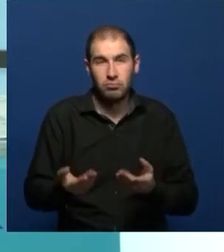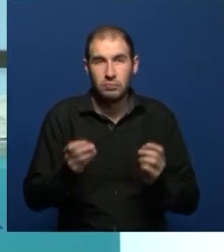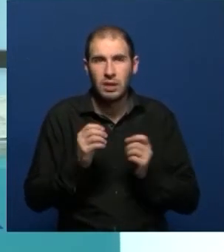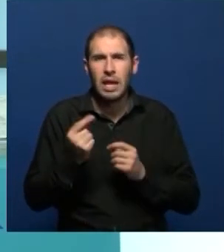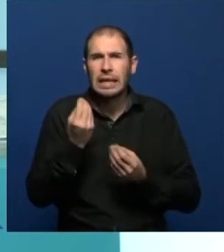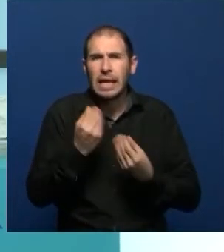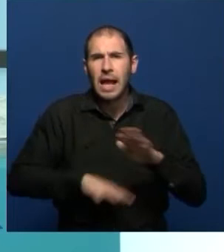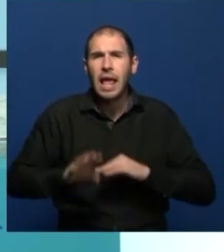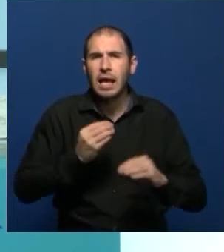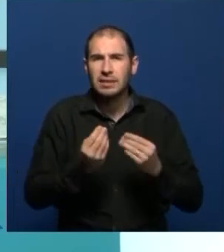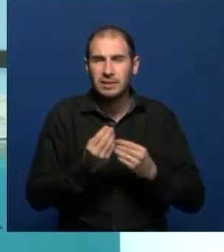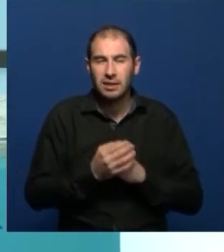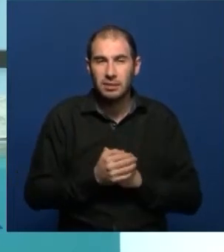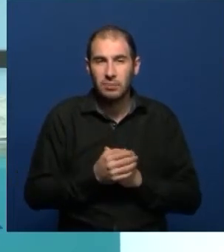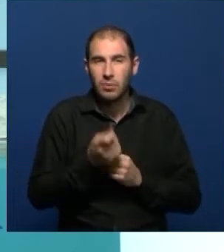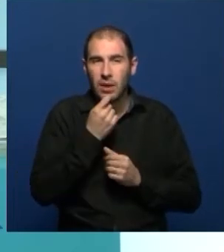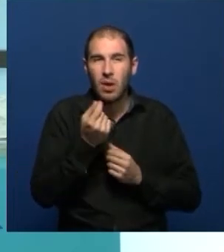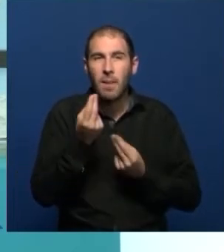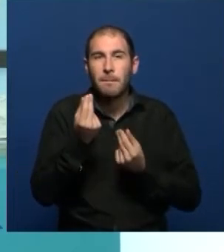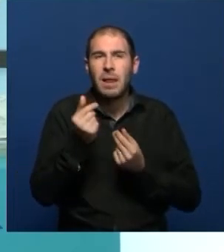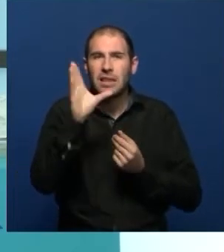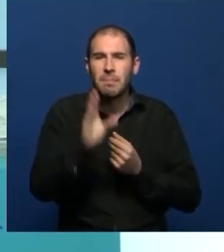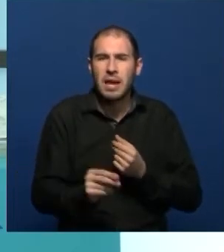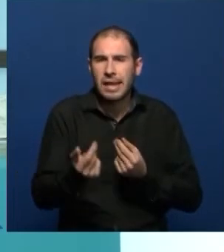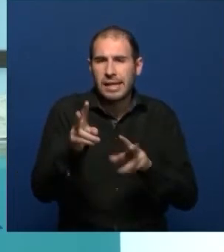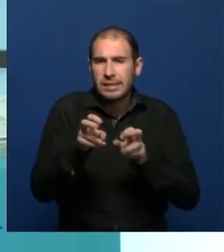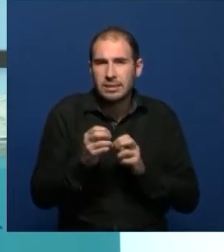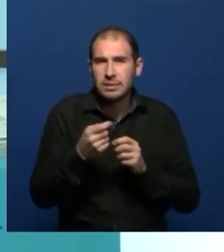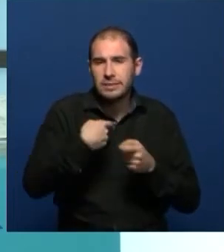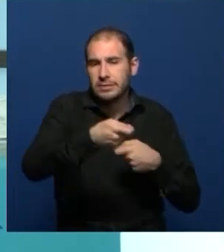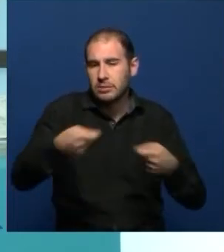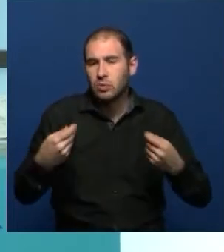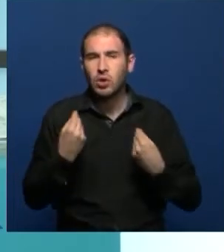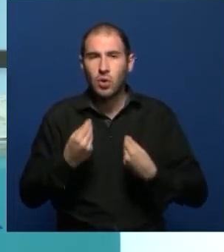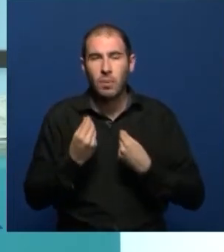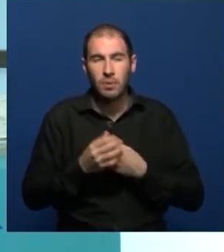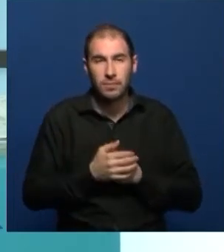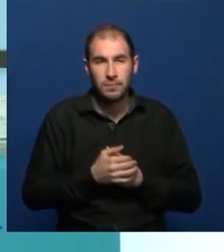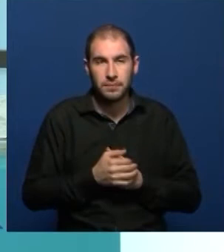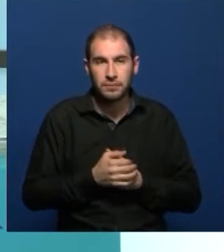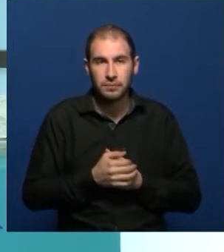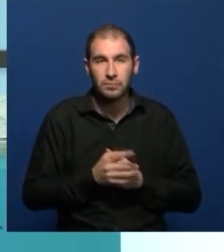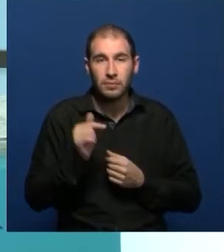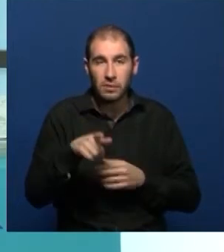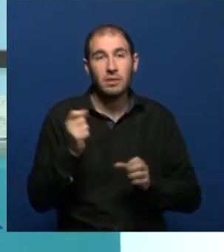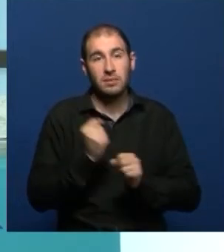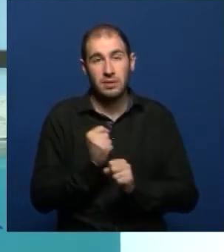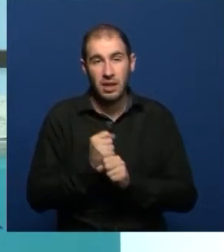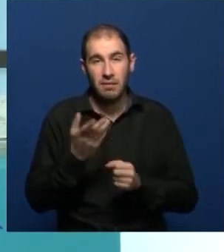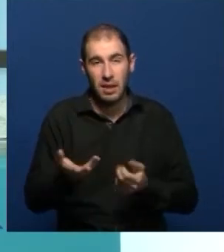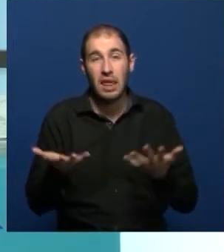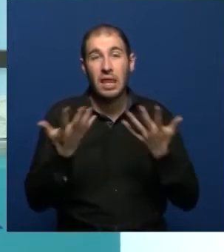qué hacemos con la riqueza del país, dónde distribuimos. Y por supuesto que hay que trabajar